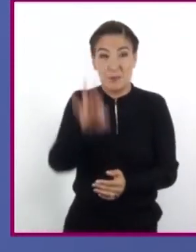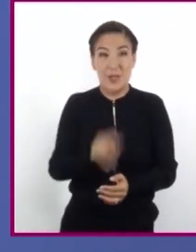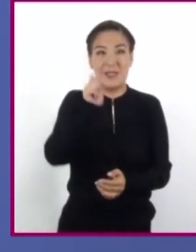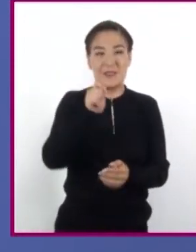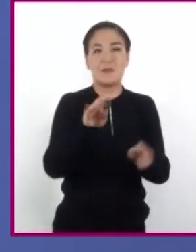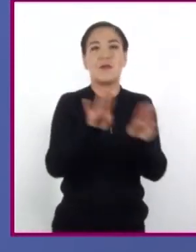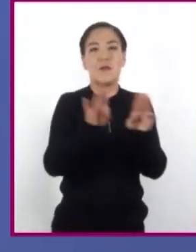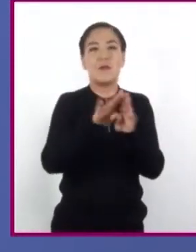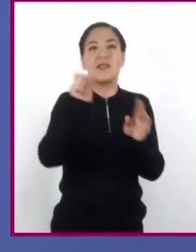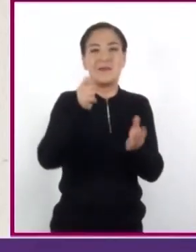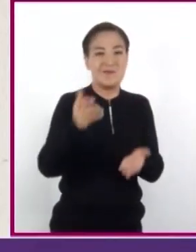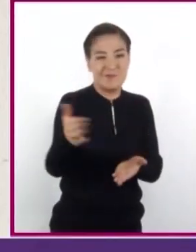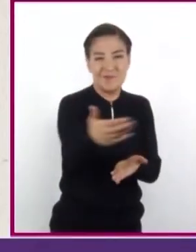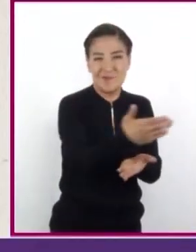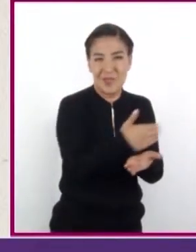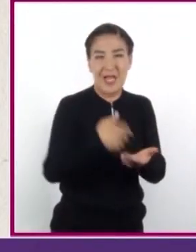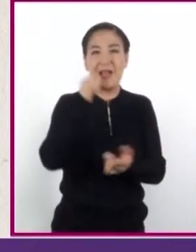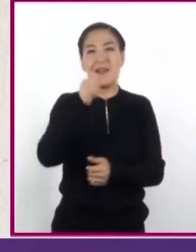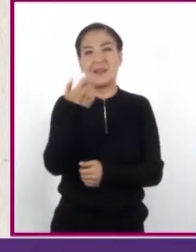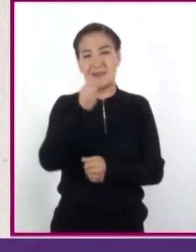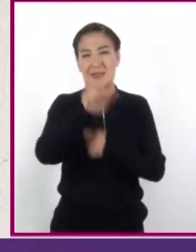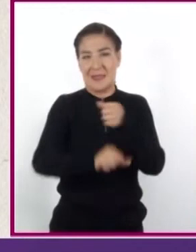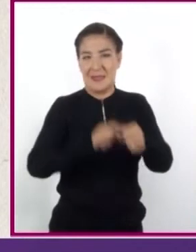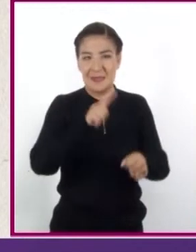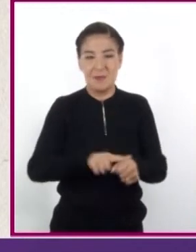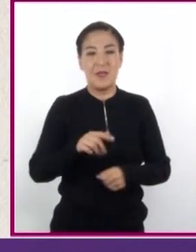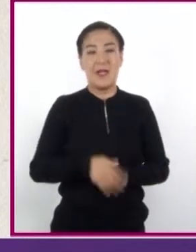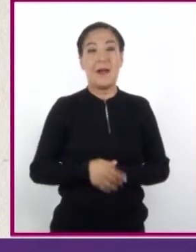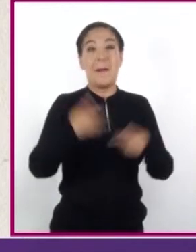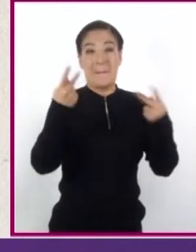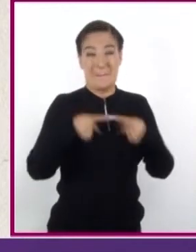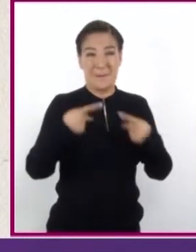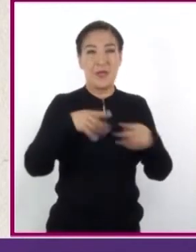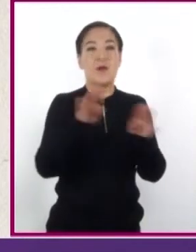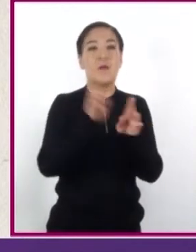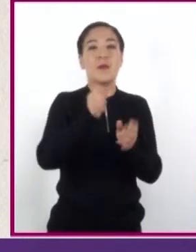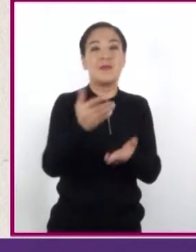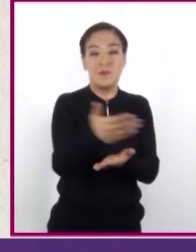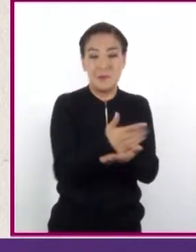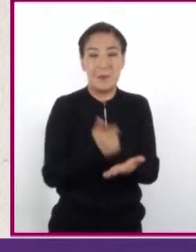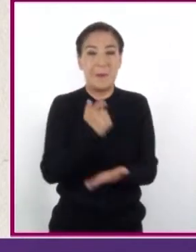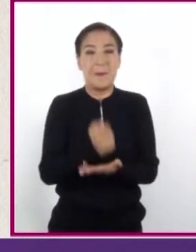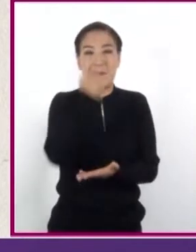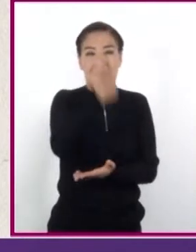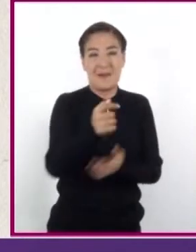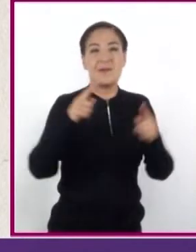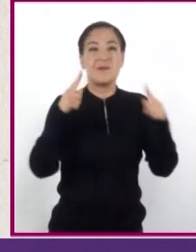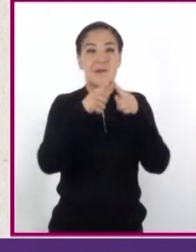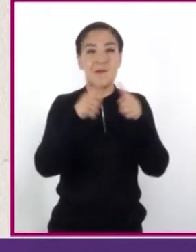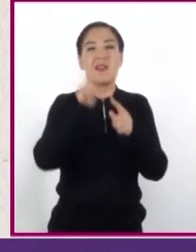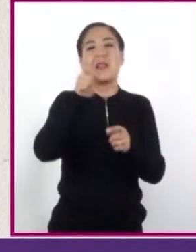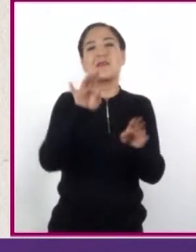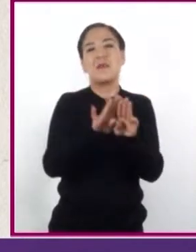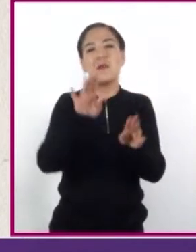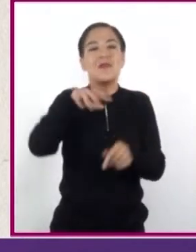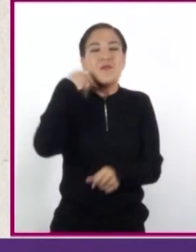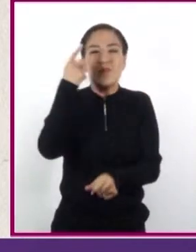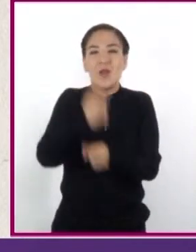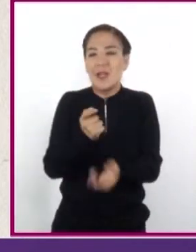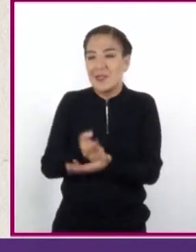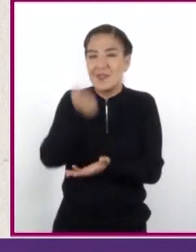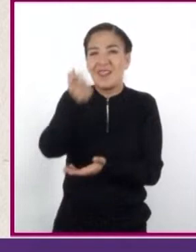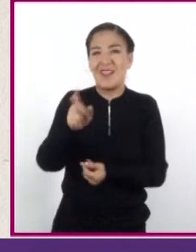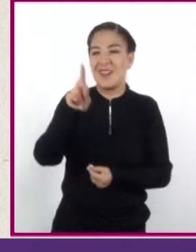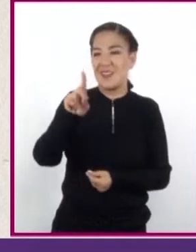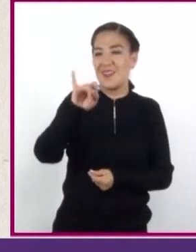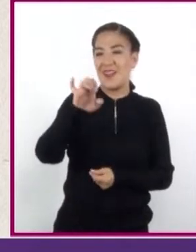producción agropecuaria. Todos los agricultores debían pagar a la Iglesia un diezmo, palabra que proviene